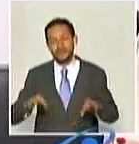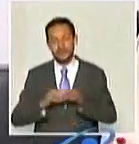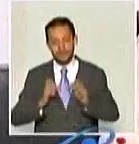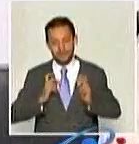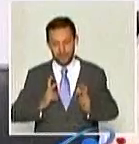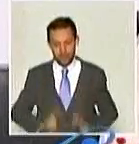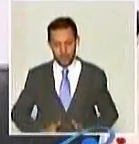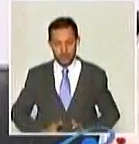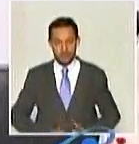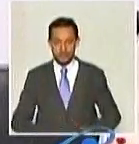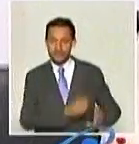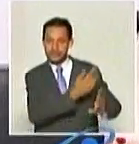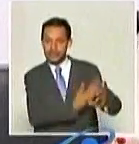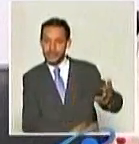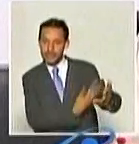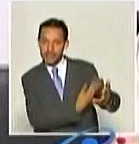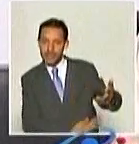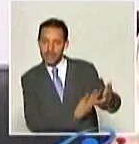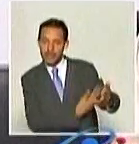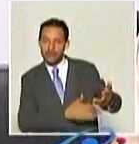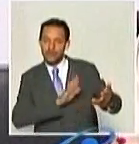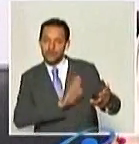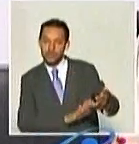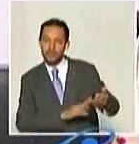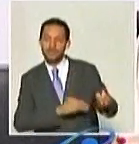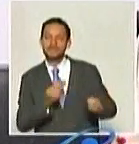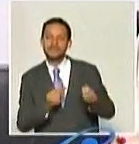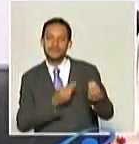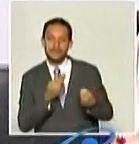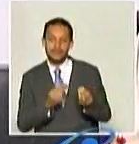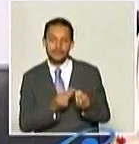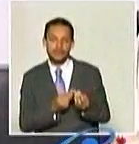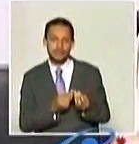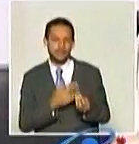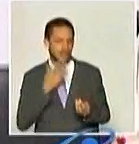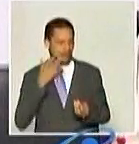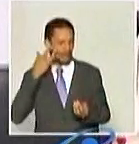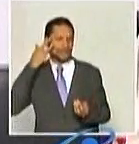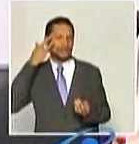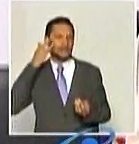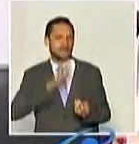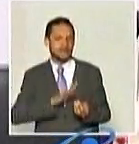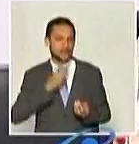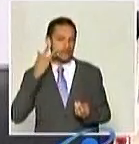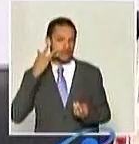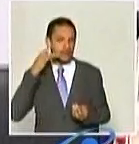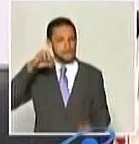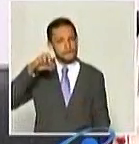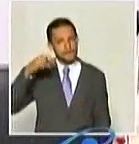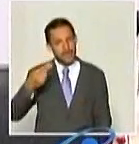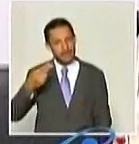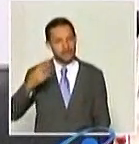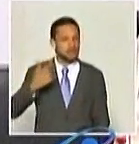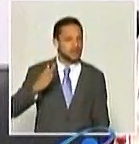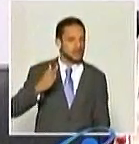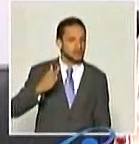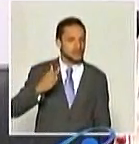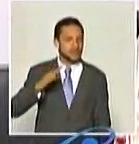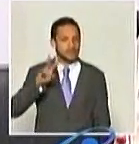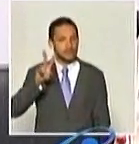la sangre del organismo, debe estar ligeramente alcalina. El pH normal es de